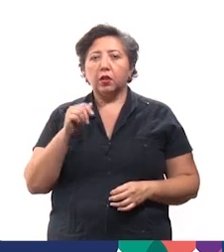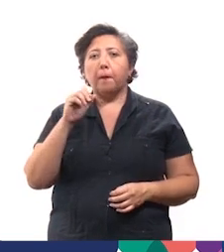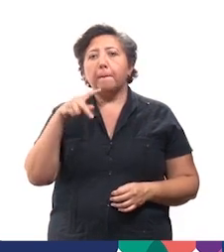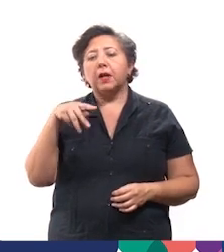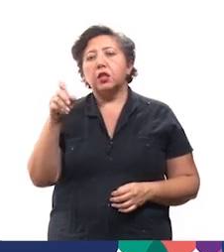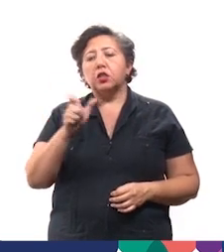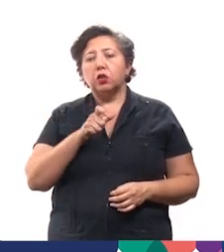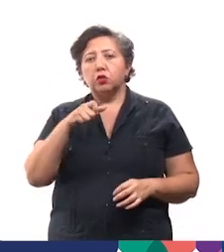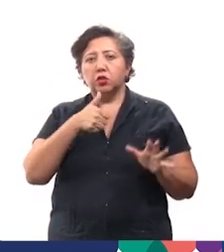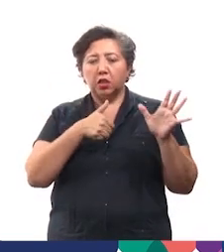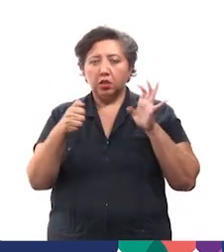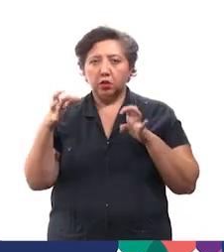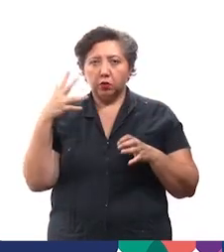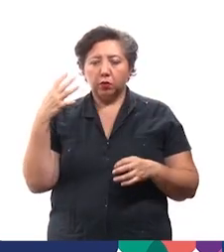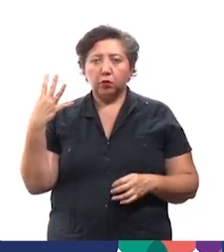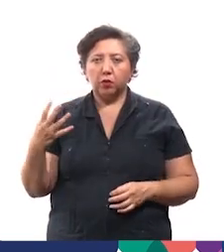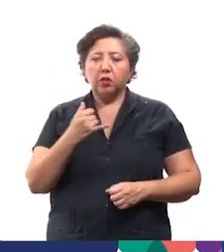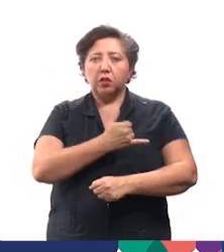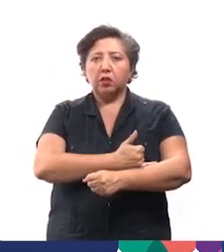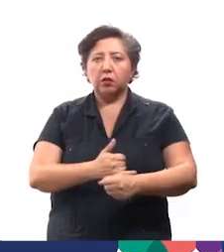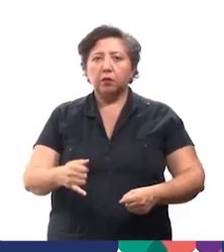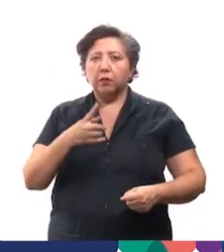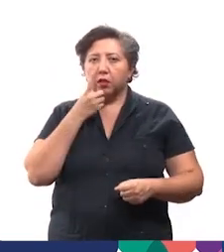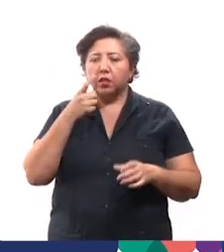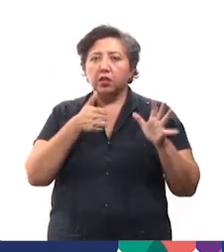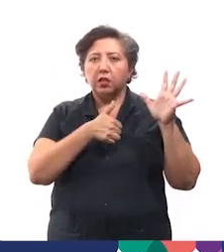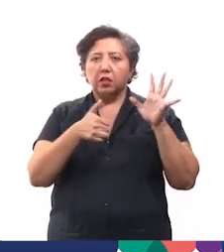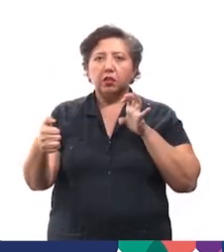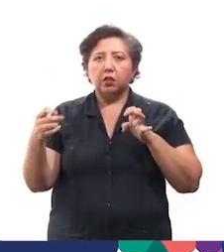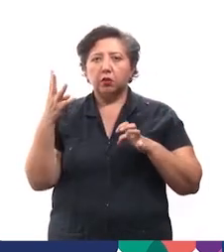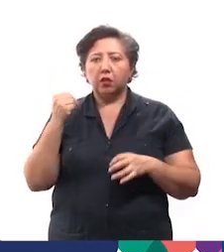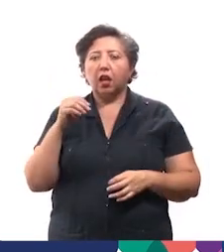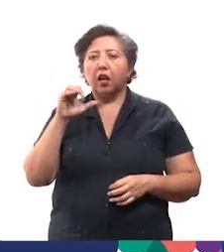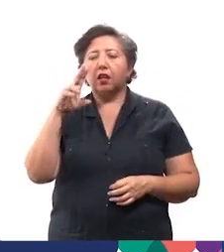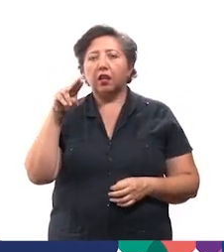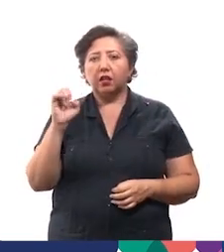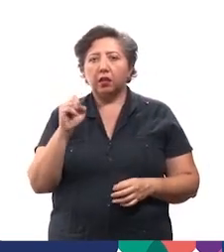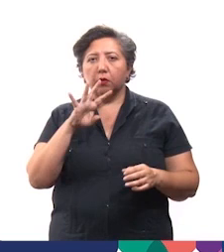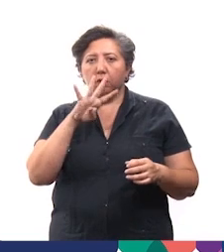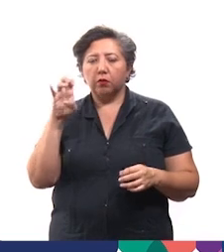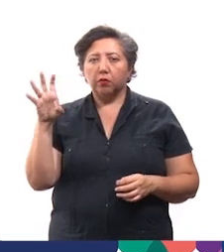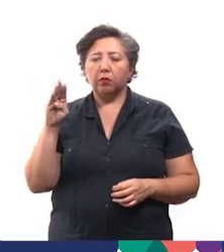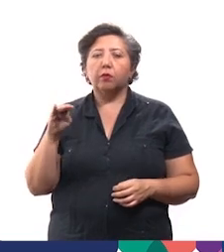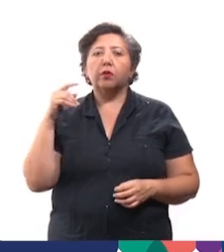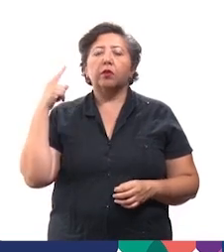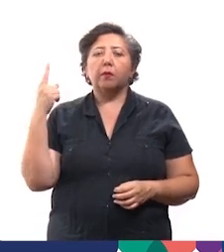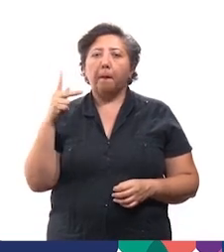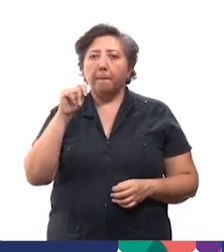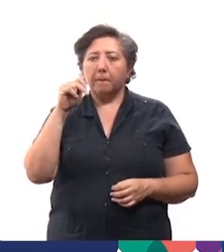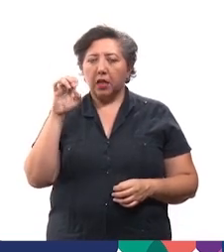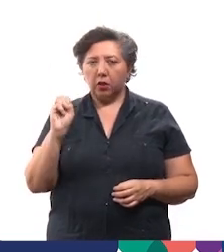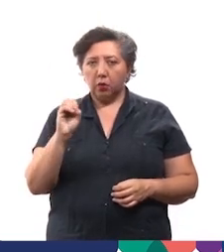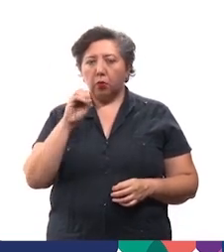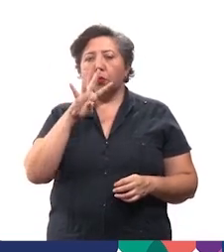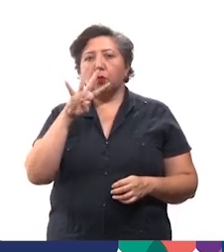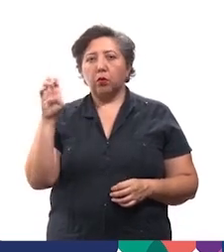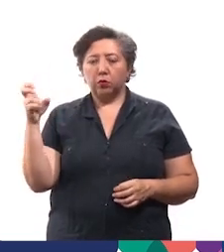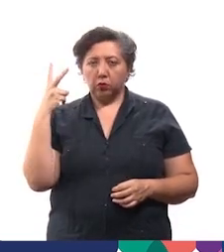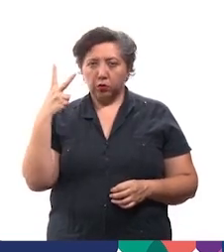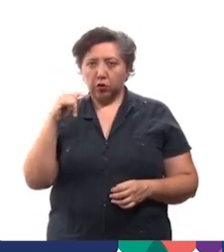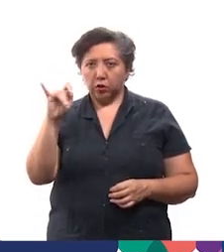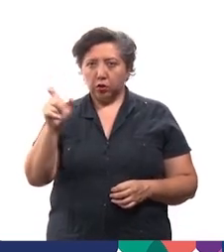Maxcanú, 654, Izamal, 609, Acanqué, 491, Peto,